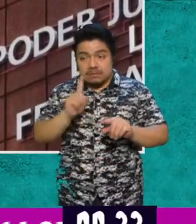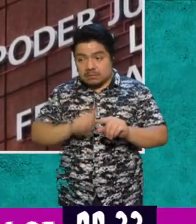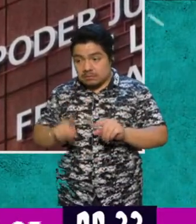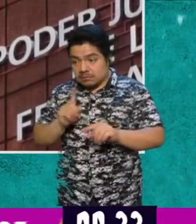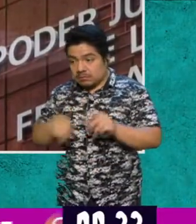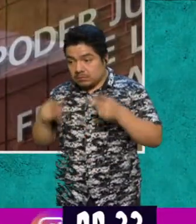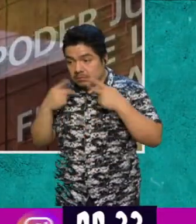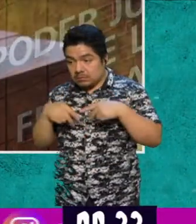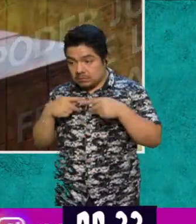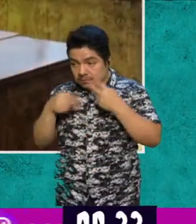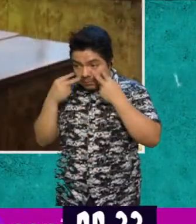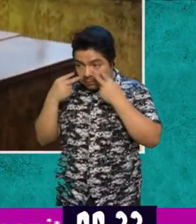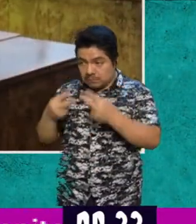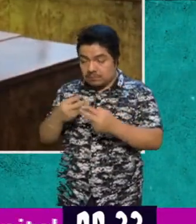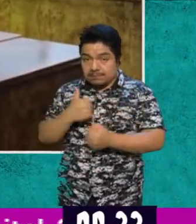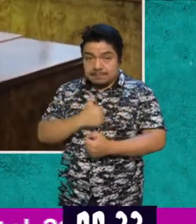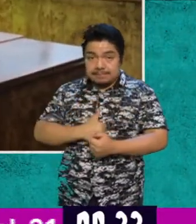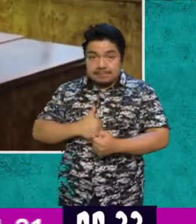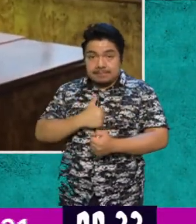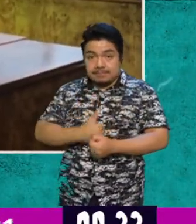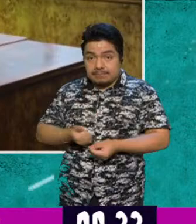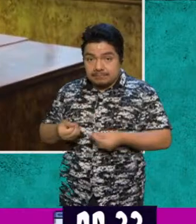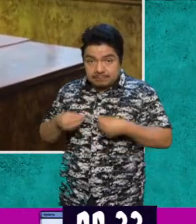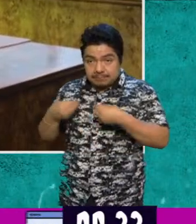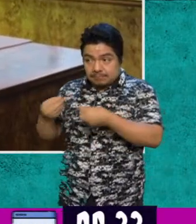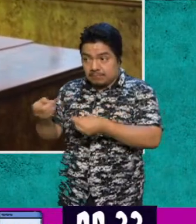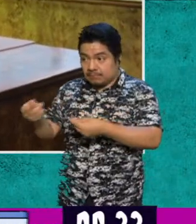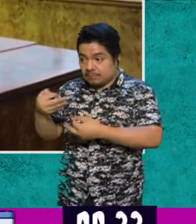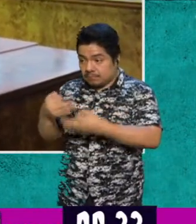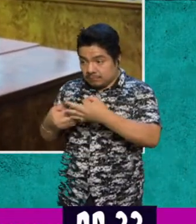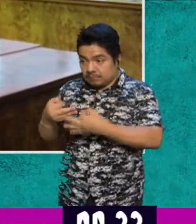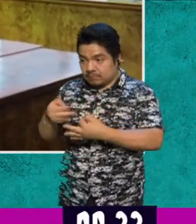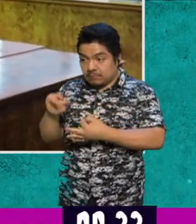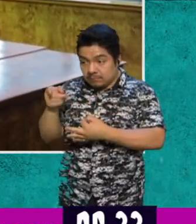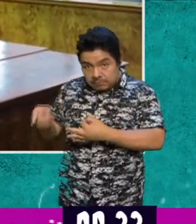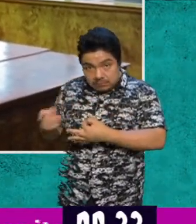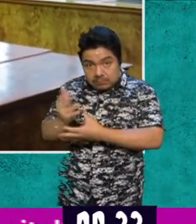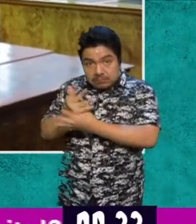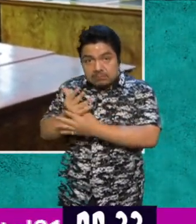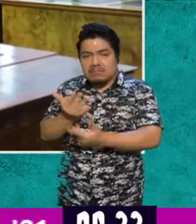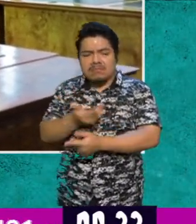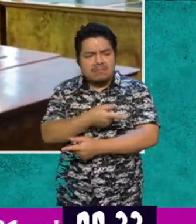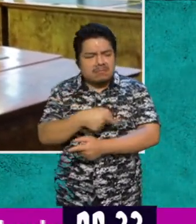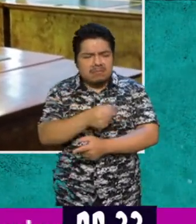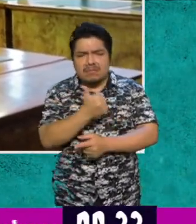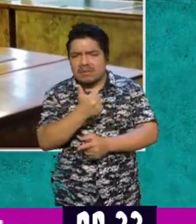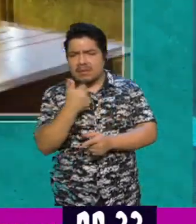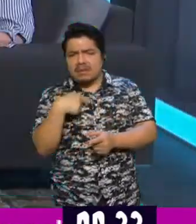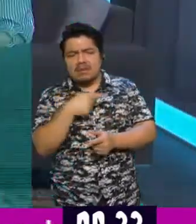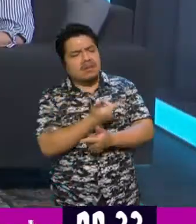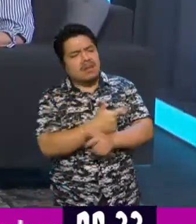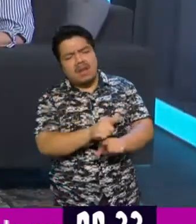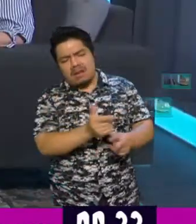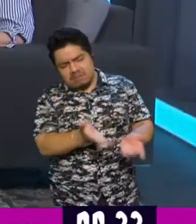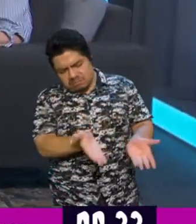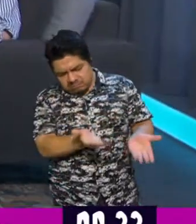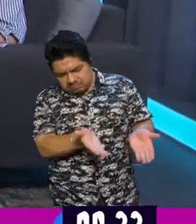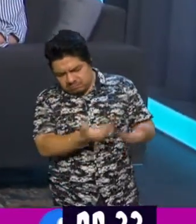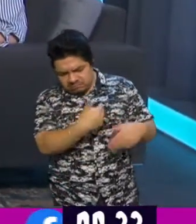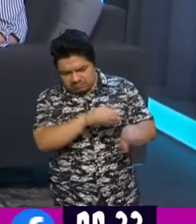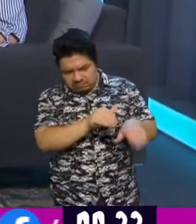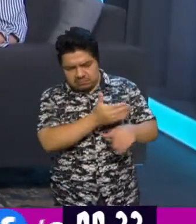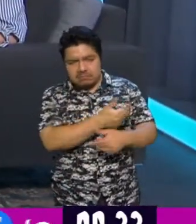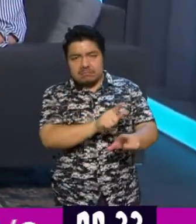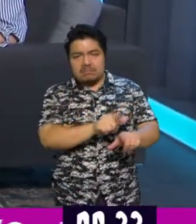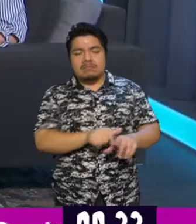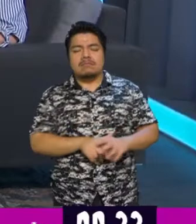y lamentablemente queda en manos de un juez que termina por liberar a estas personas involucrados en este